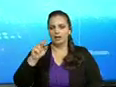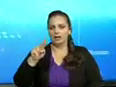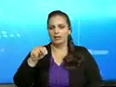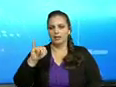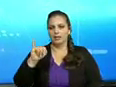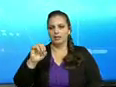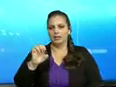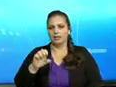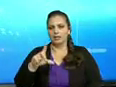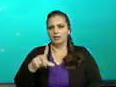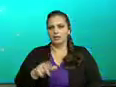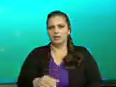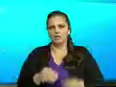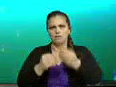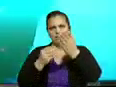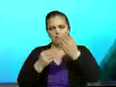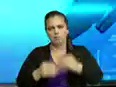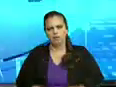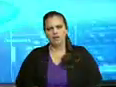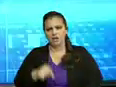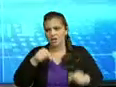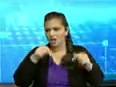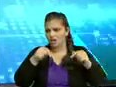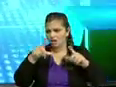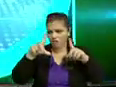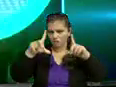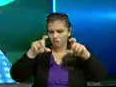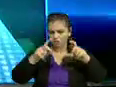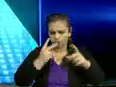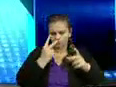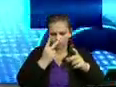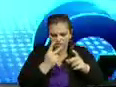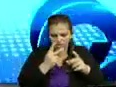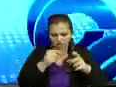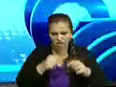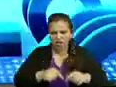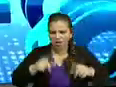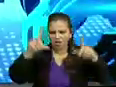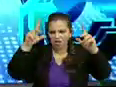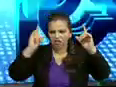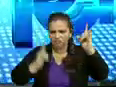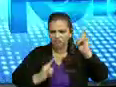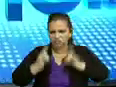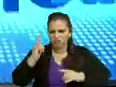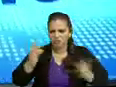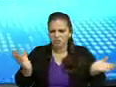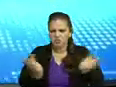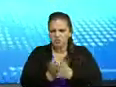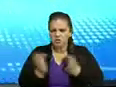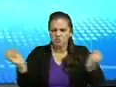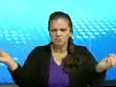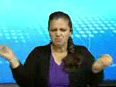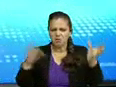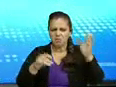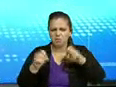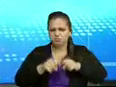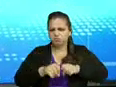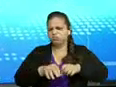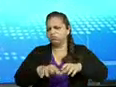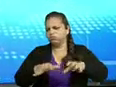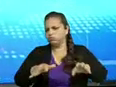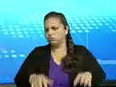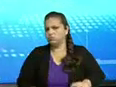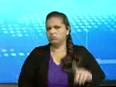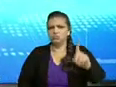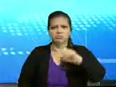una playa llena de basura y que supuestamente es de ese balneario de la provincia de Santa Elena. El funcionario afirma